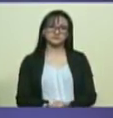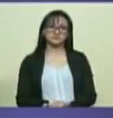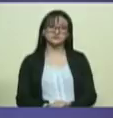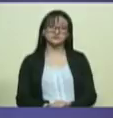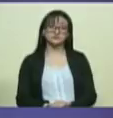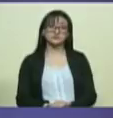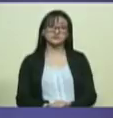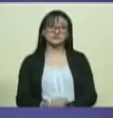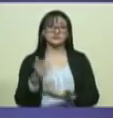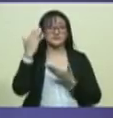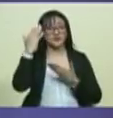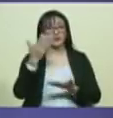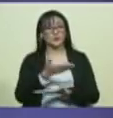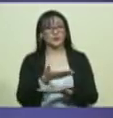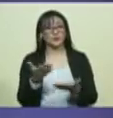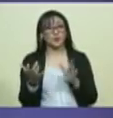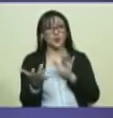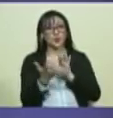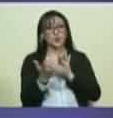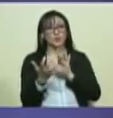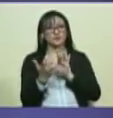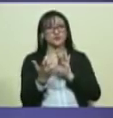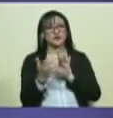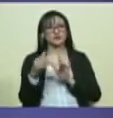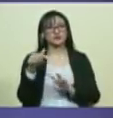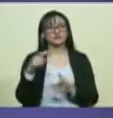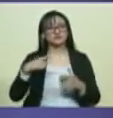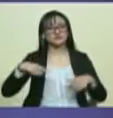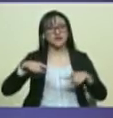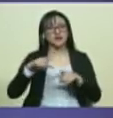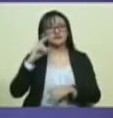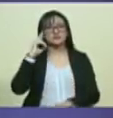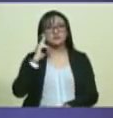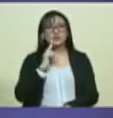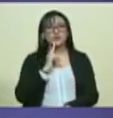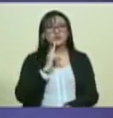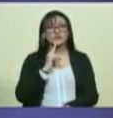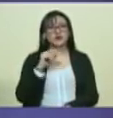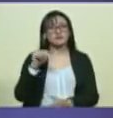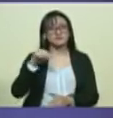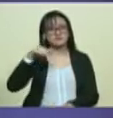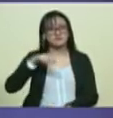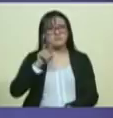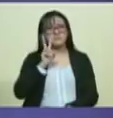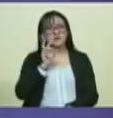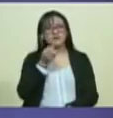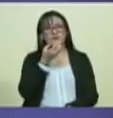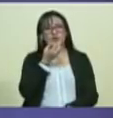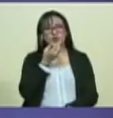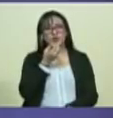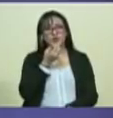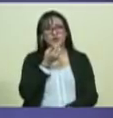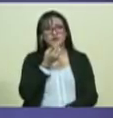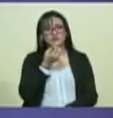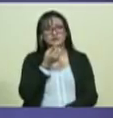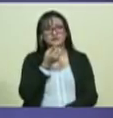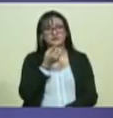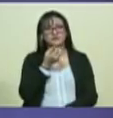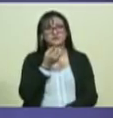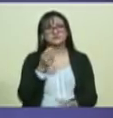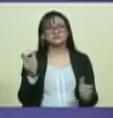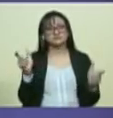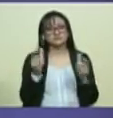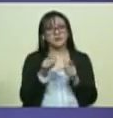saludos jocelyn barrio el contacto lo establecemos desde la sala simón bolívar del palacio de miraflores a propósito de este encuentro que estará sosteniendo